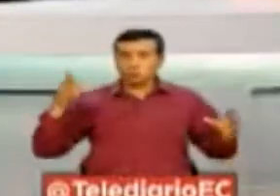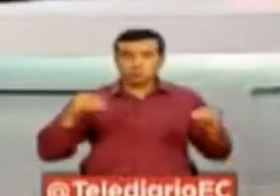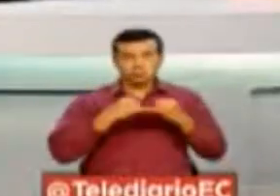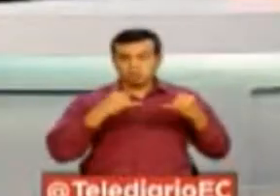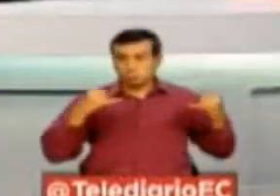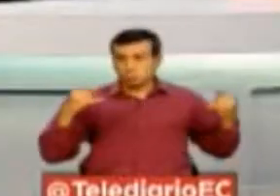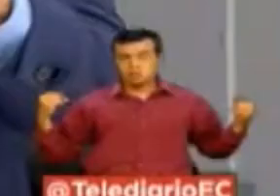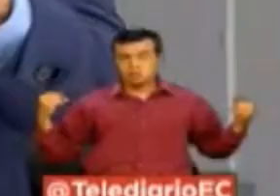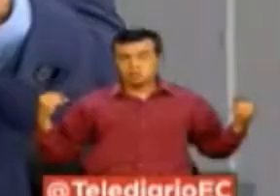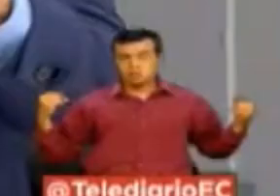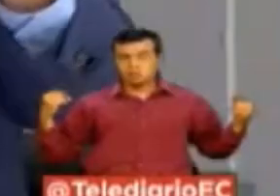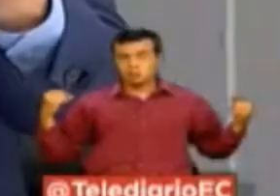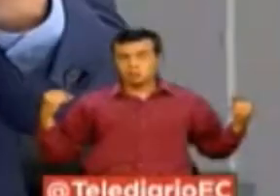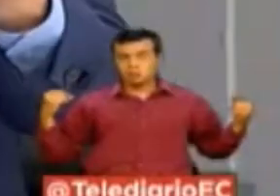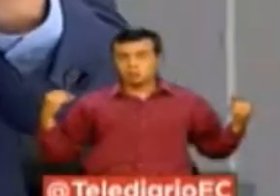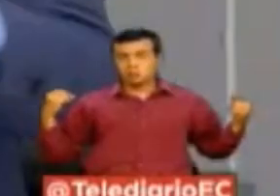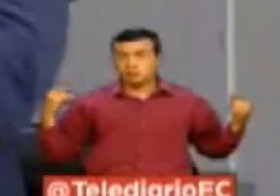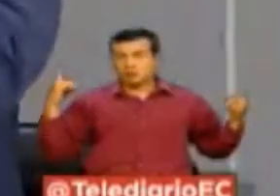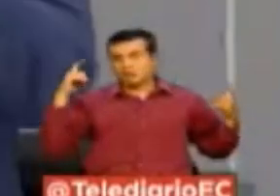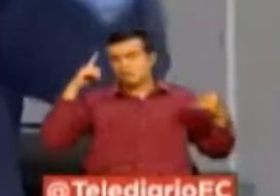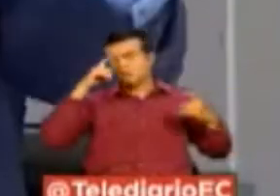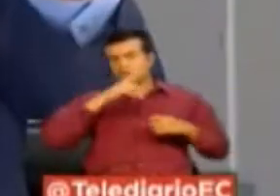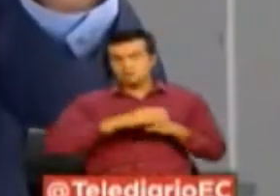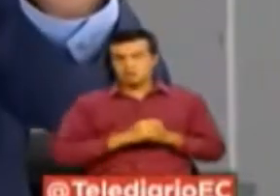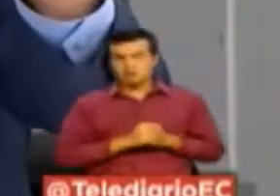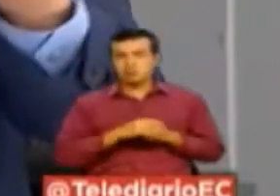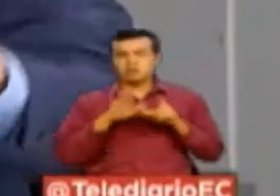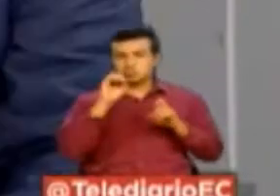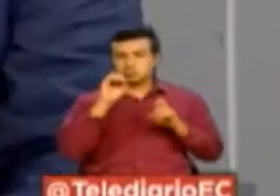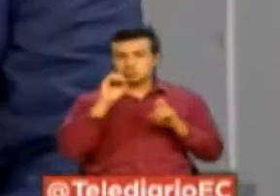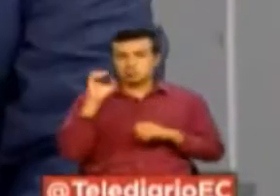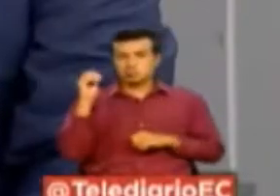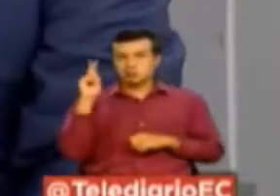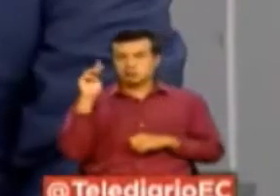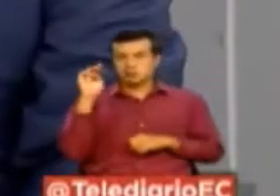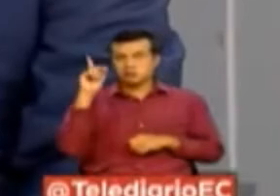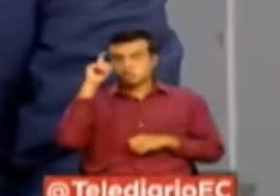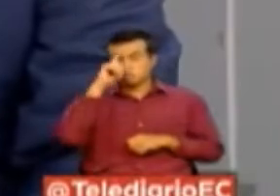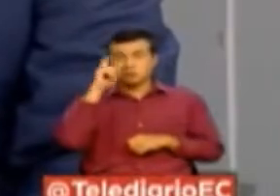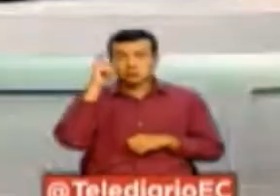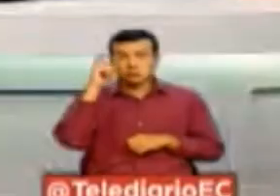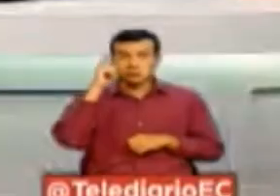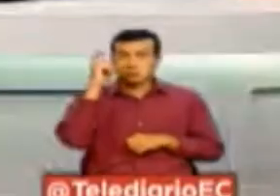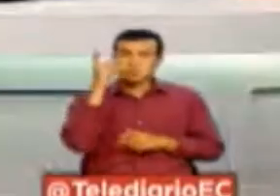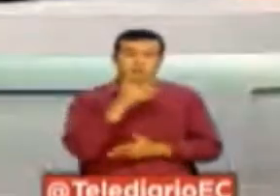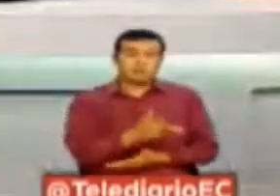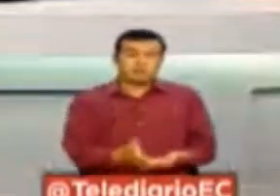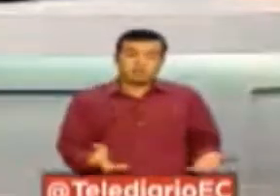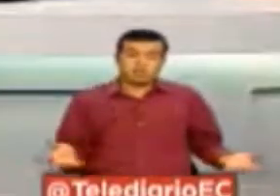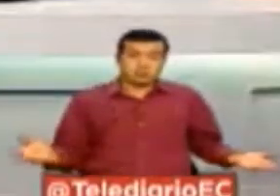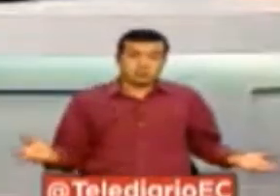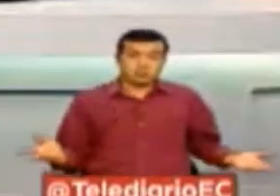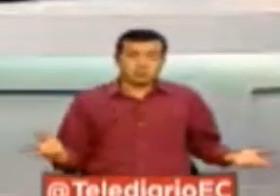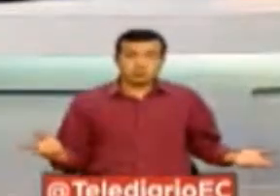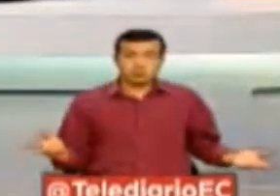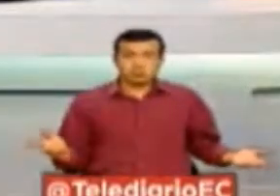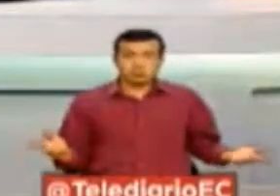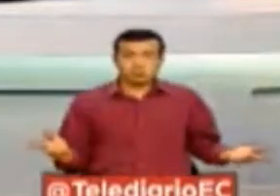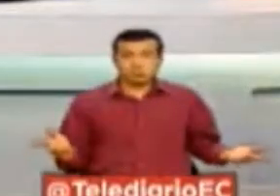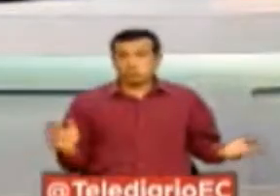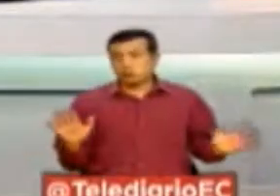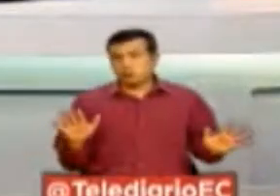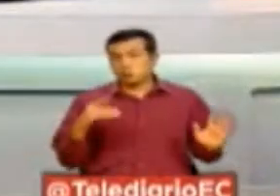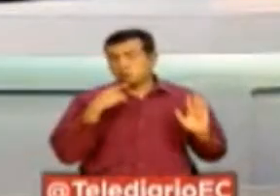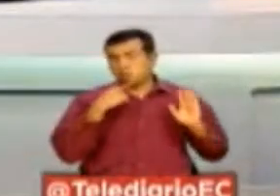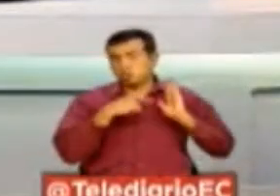fronterizo es digamos un poco complejo estamos hablando de 600 kilómetros complejos pero hay que verlo así porque si tú comienzas a aislarme